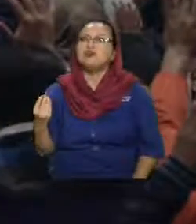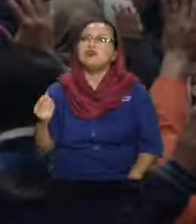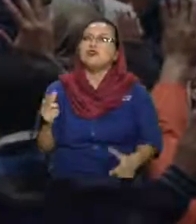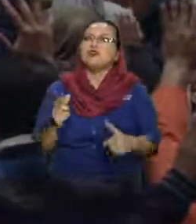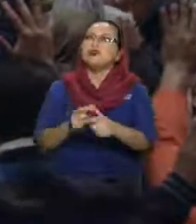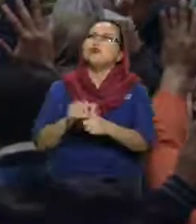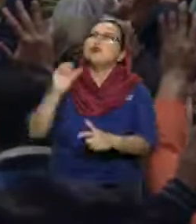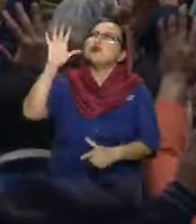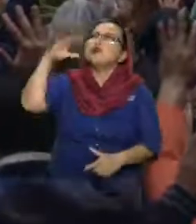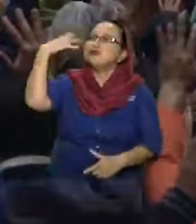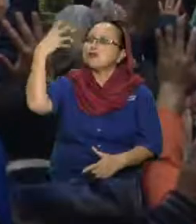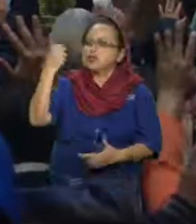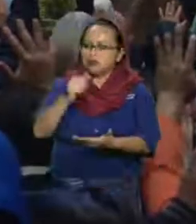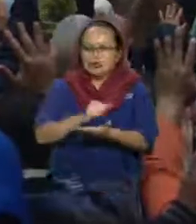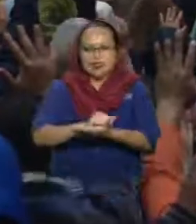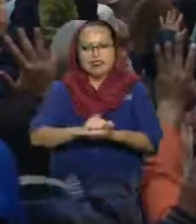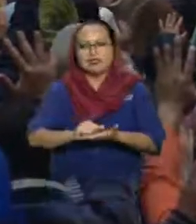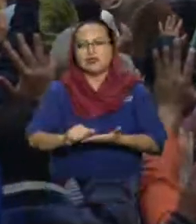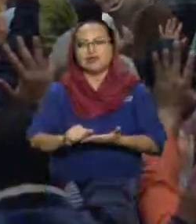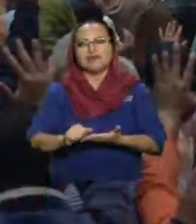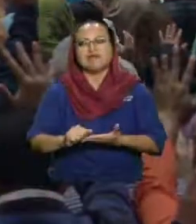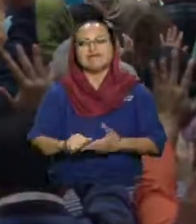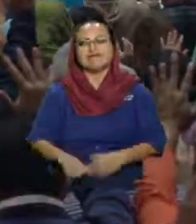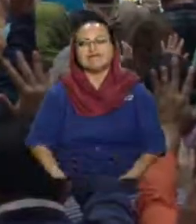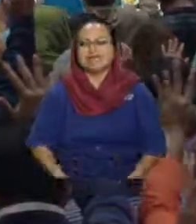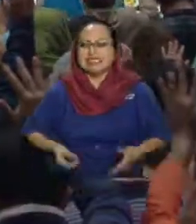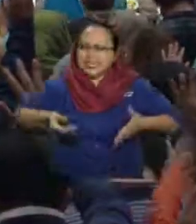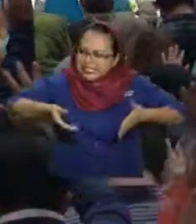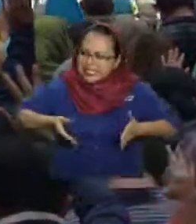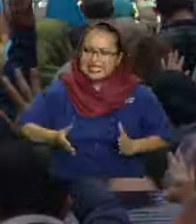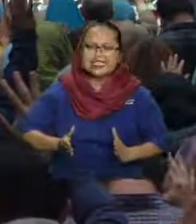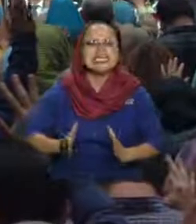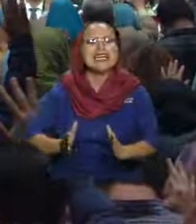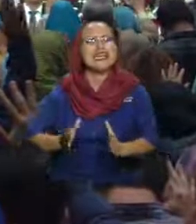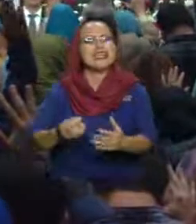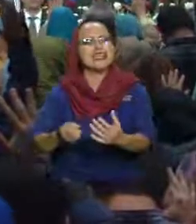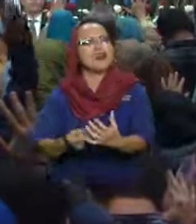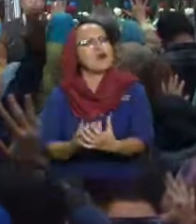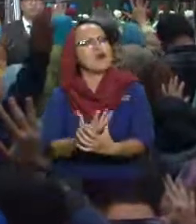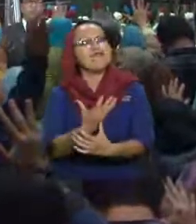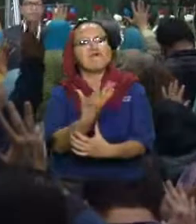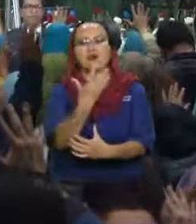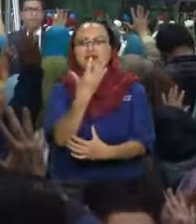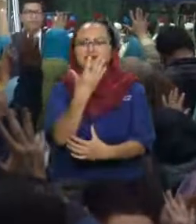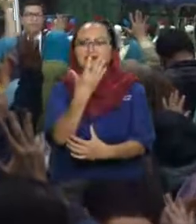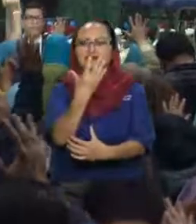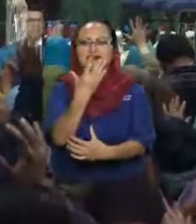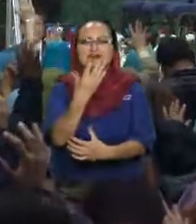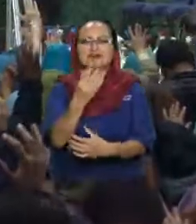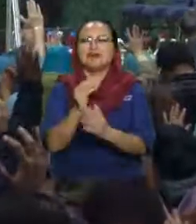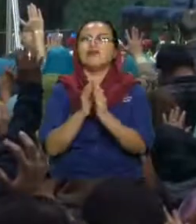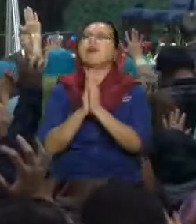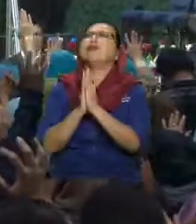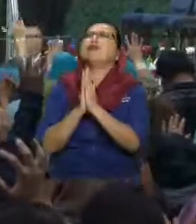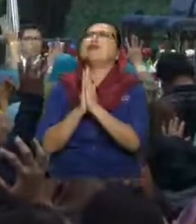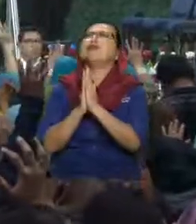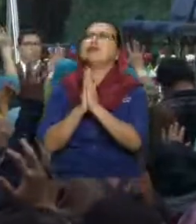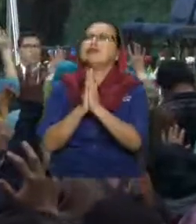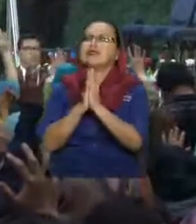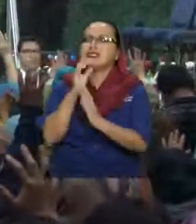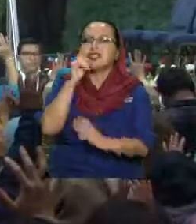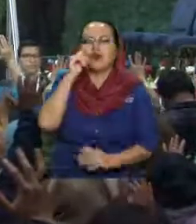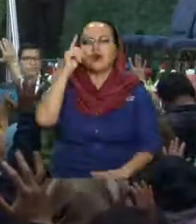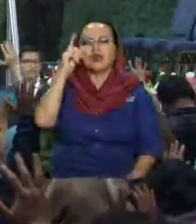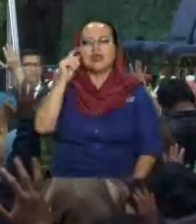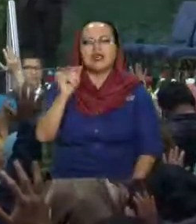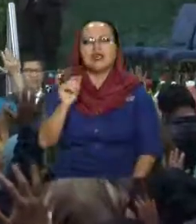espíritu, vivifica su espíritu. Hazlos nacer de nuevo, papito lindo, por favor, hazlos